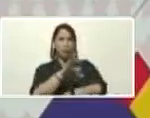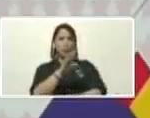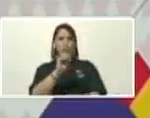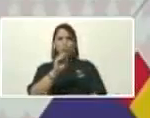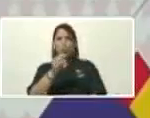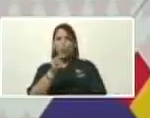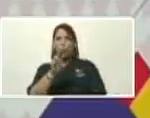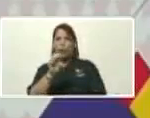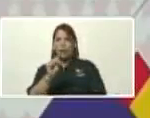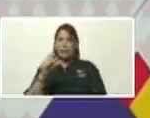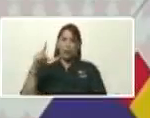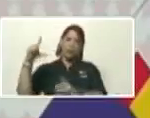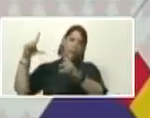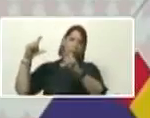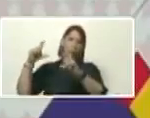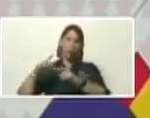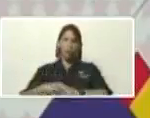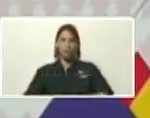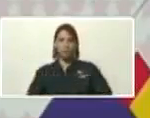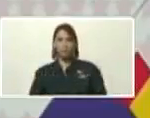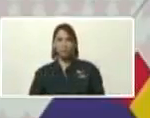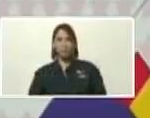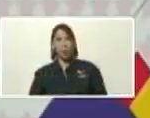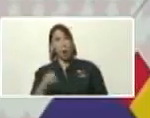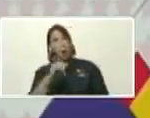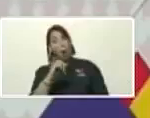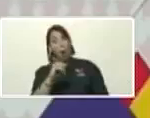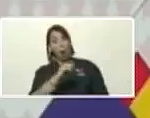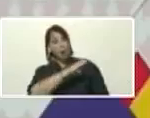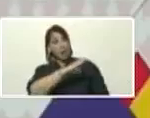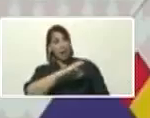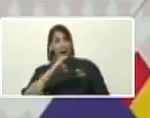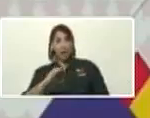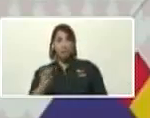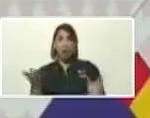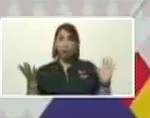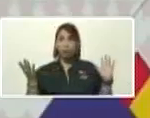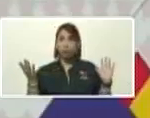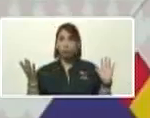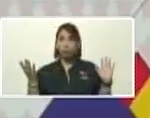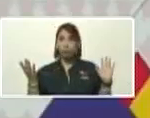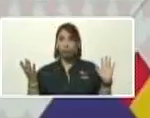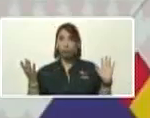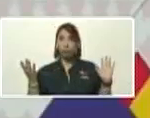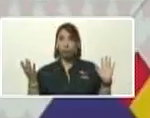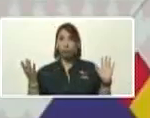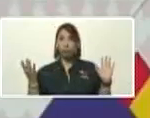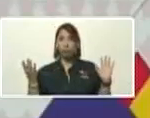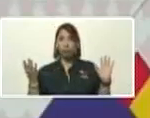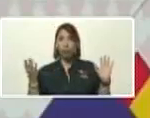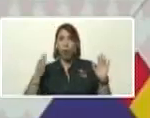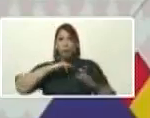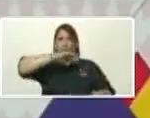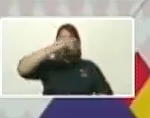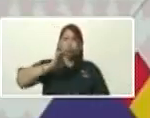sacándose un selfie? ¿O en Canaima, en el Tepuy Mayor,